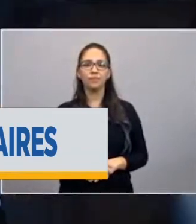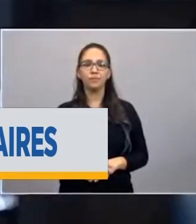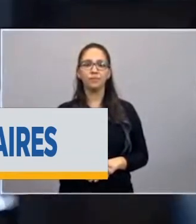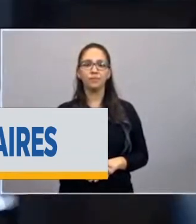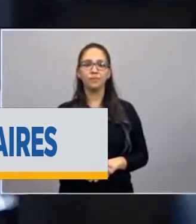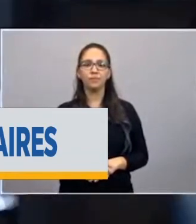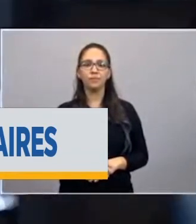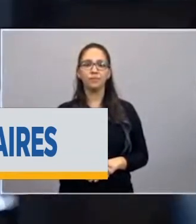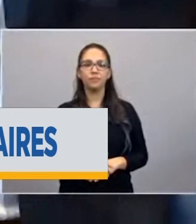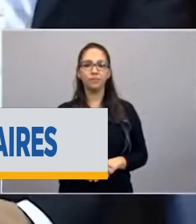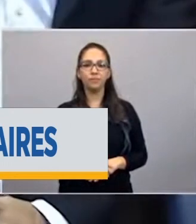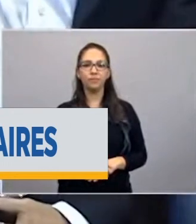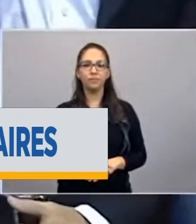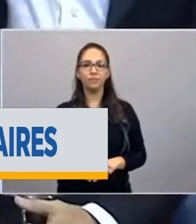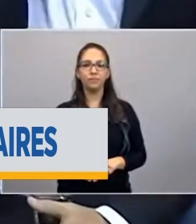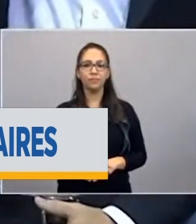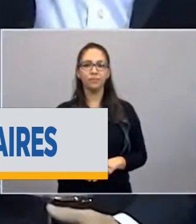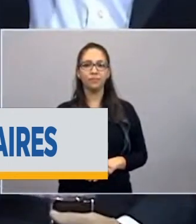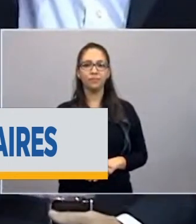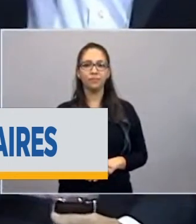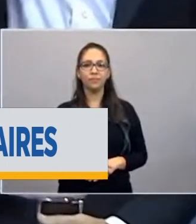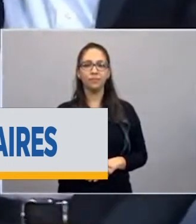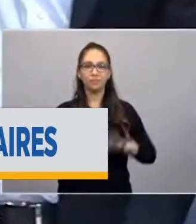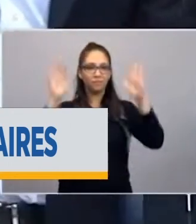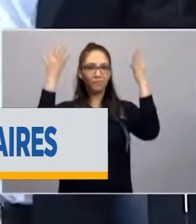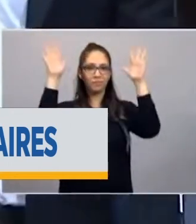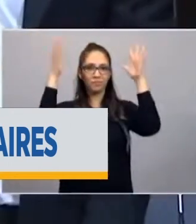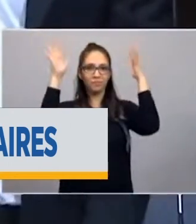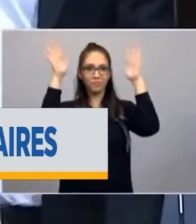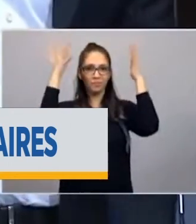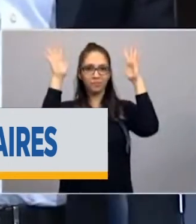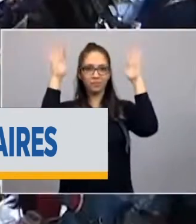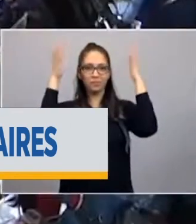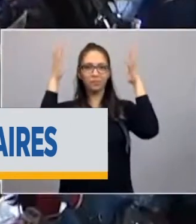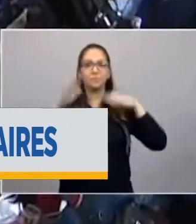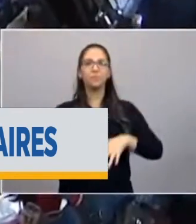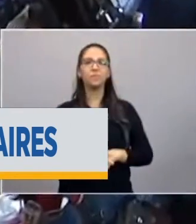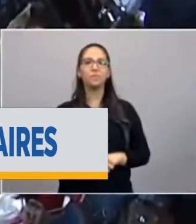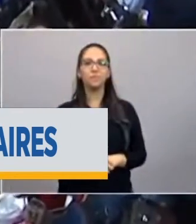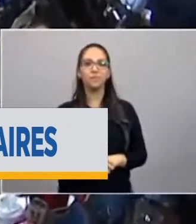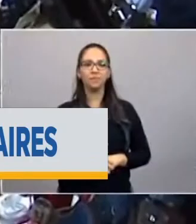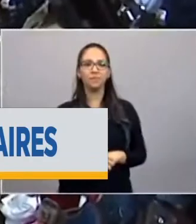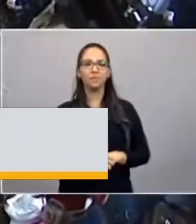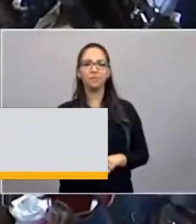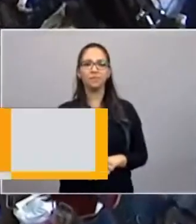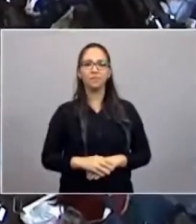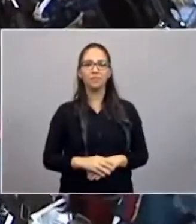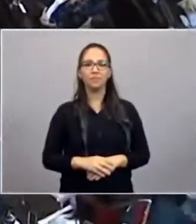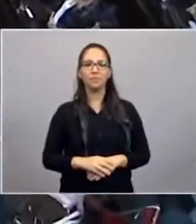las abuelas de Plaza de Mayo y quien hasta ayer era vicepresidenta, Cristina Fernández de Kirchner.